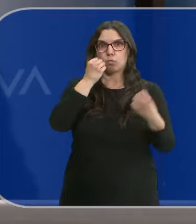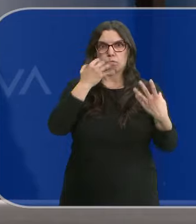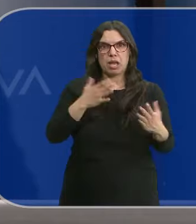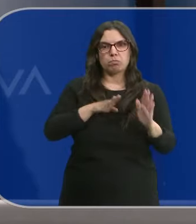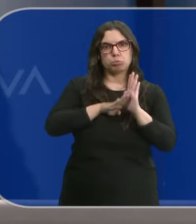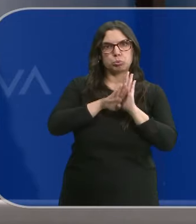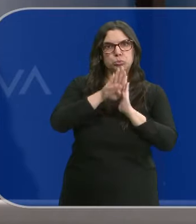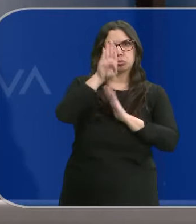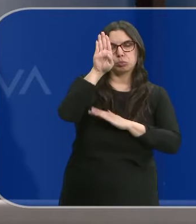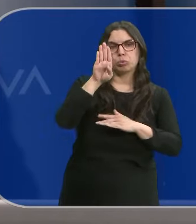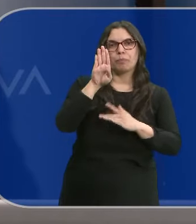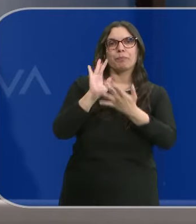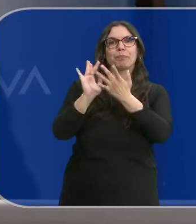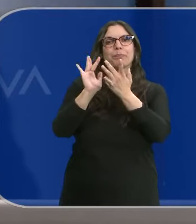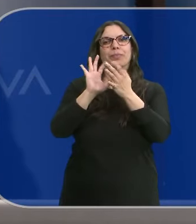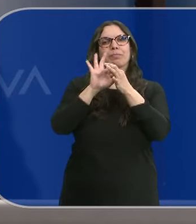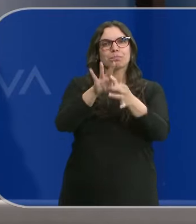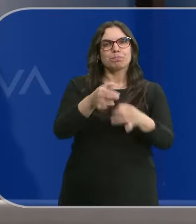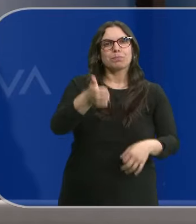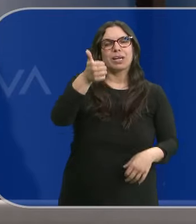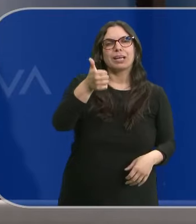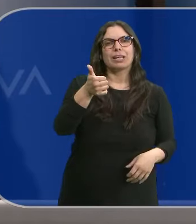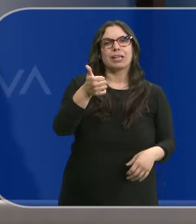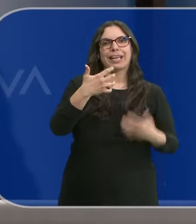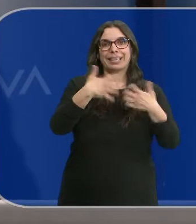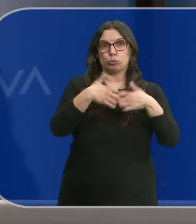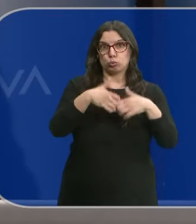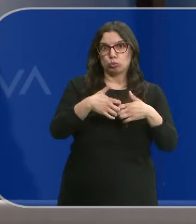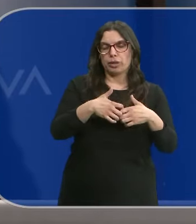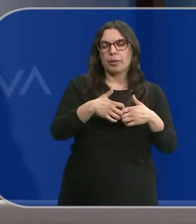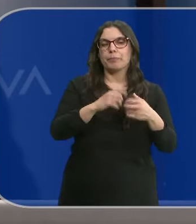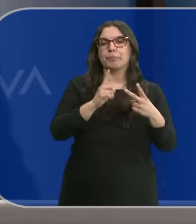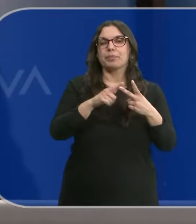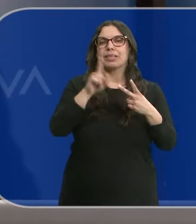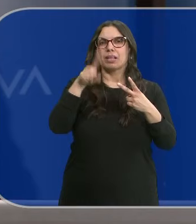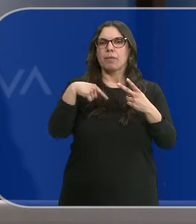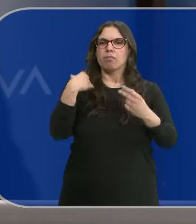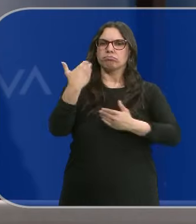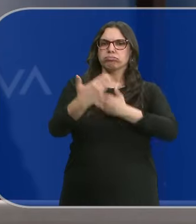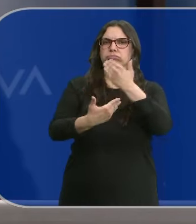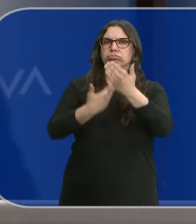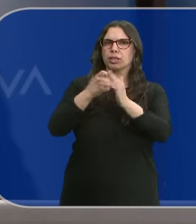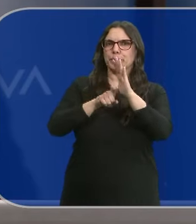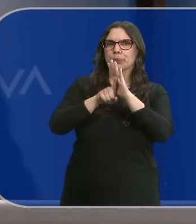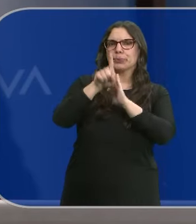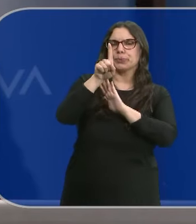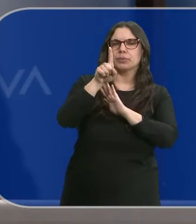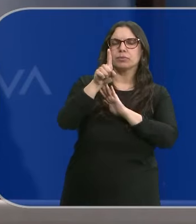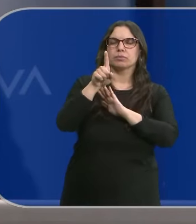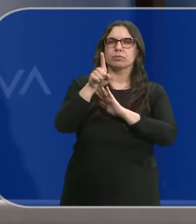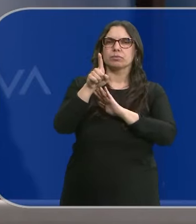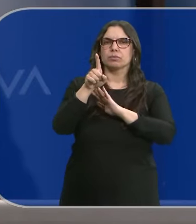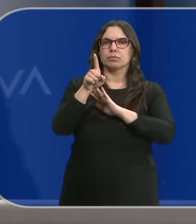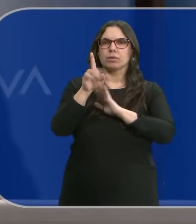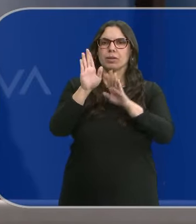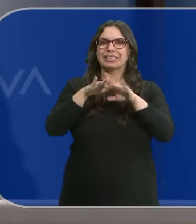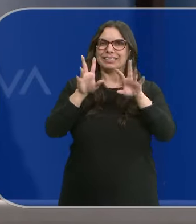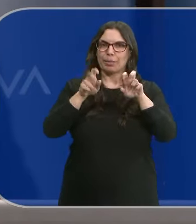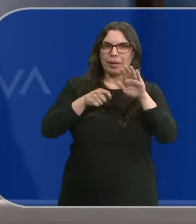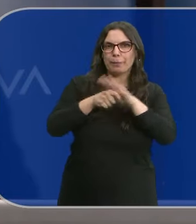particularmente de las relacionadas con la industria, el avance que venimos observando en la